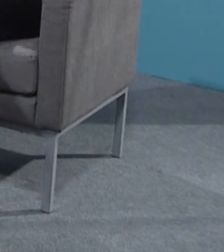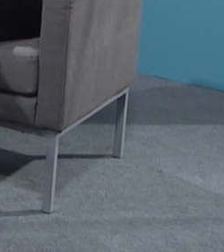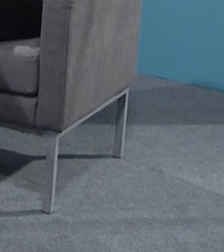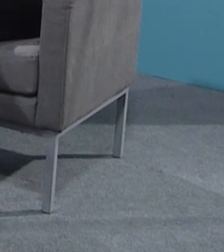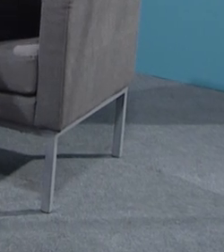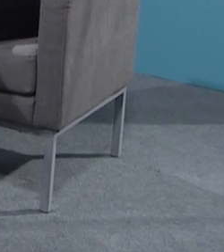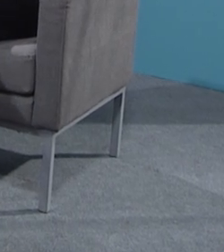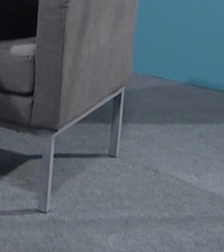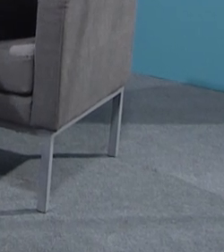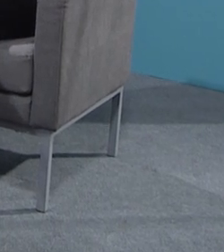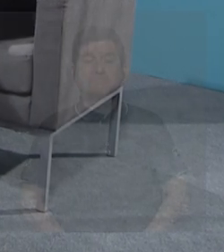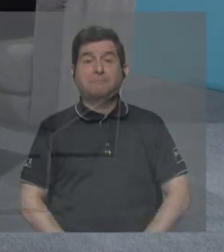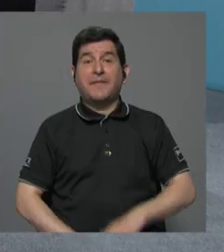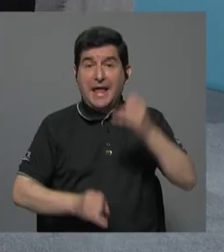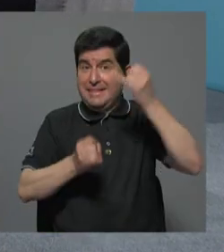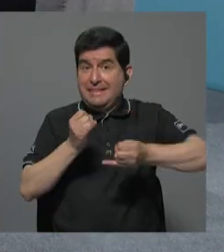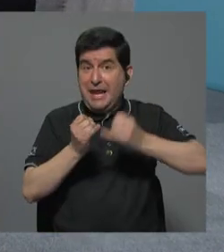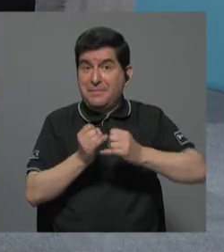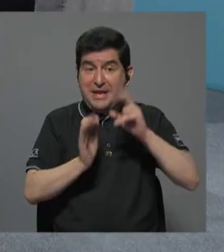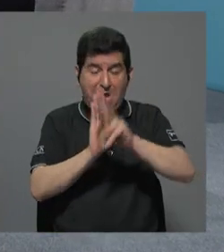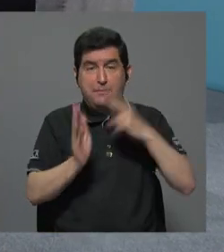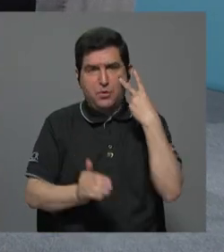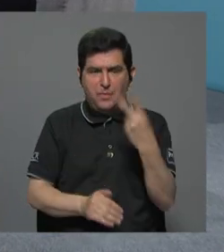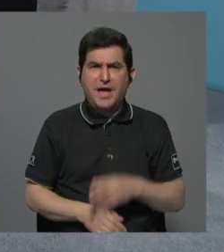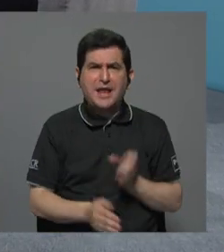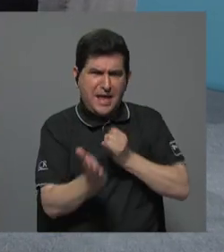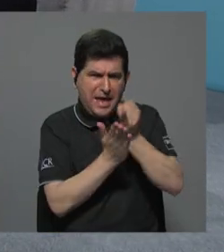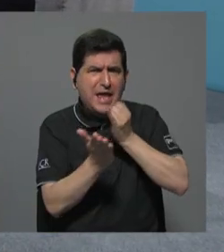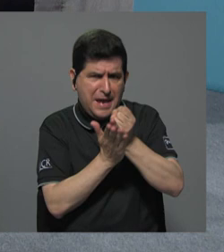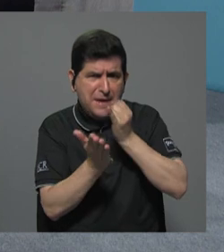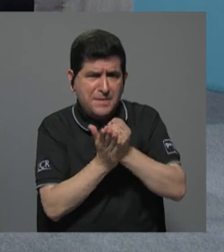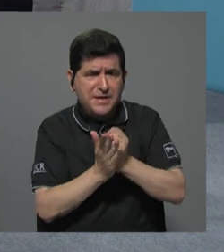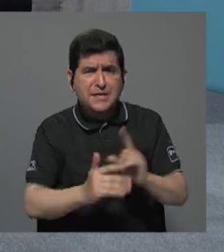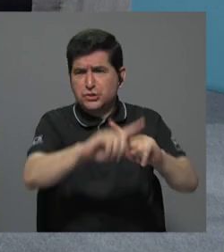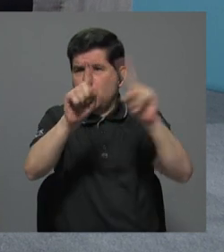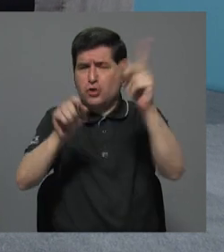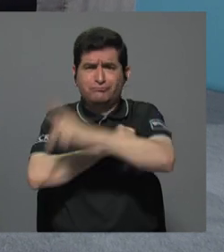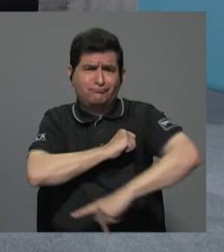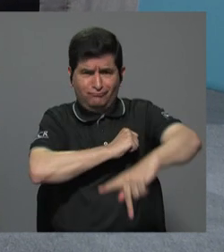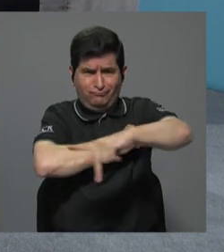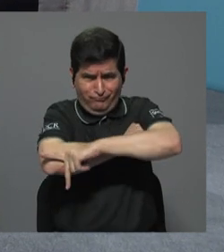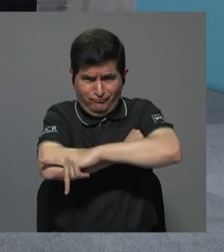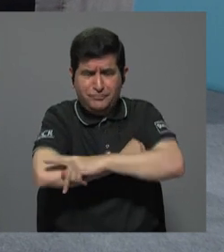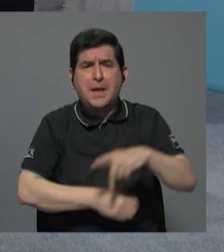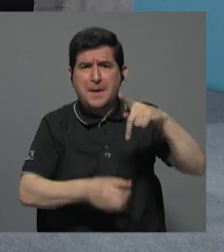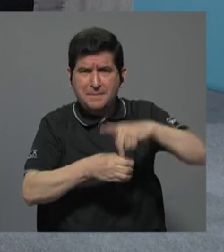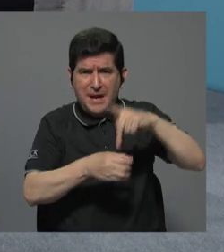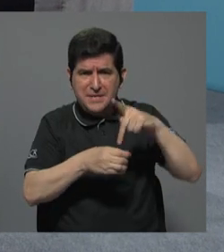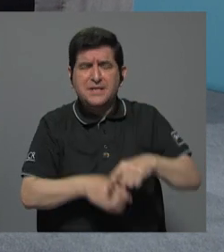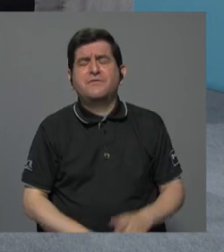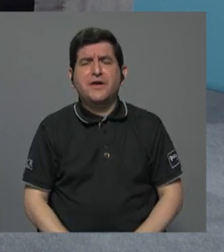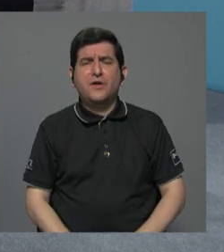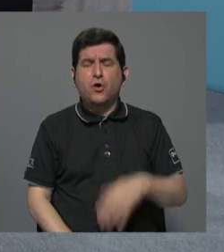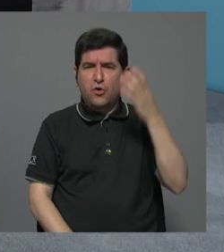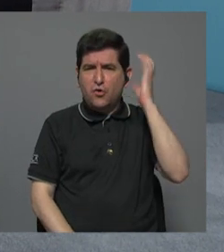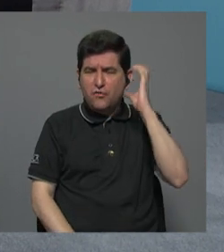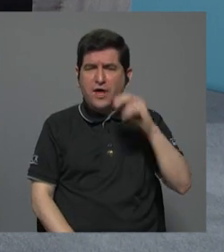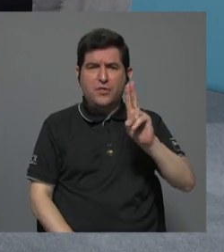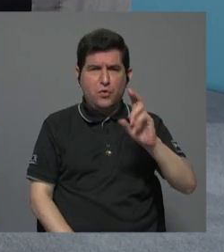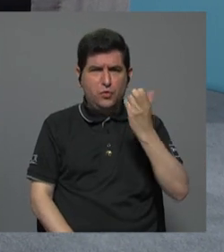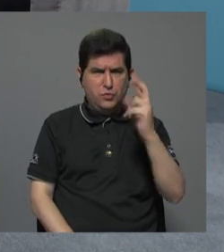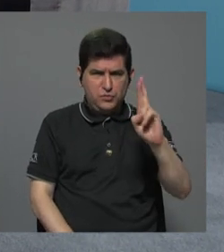pues terminamos este vídeo que era parte de esta investigación que decíamos un investigación transnacional que participa interferencia de radio suceder